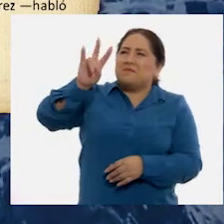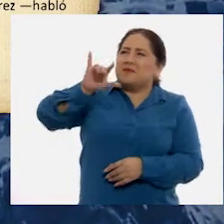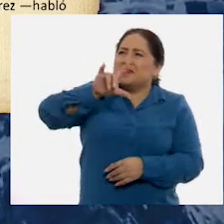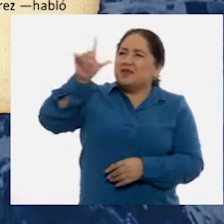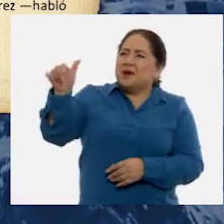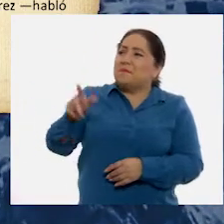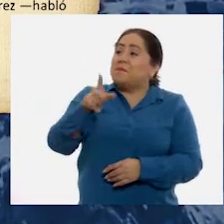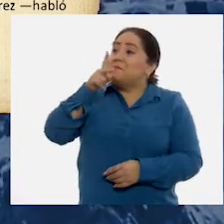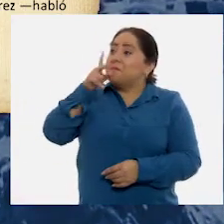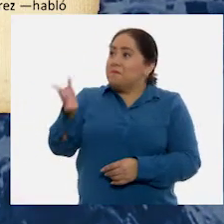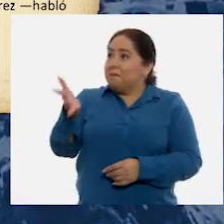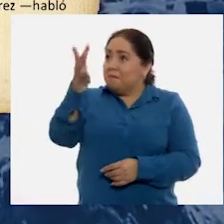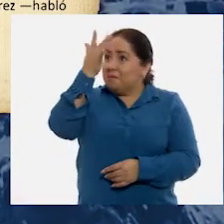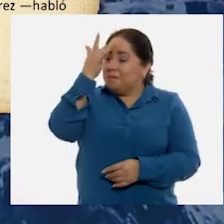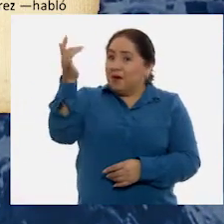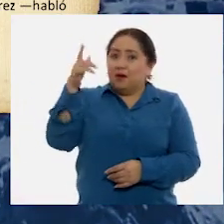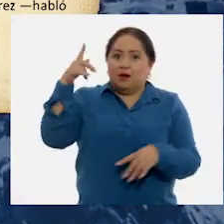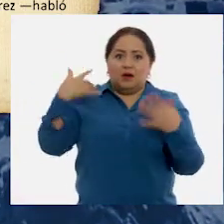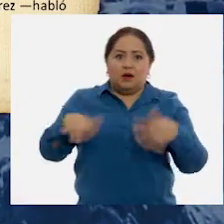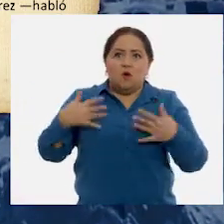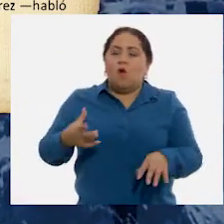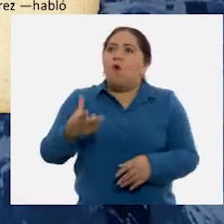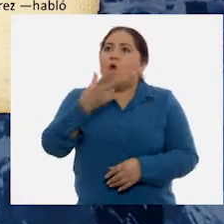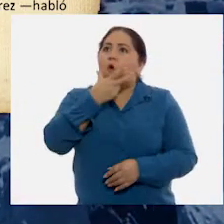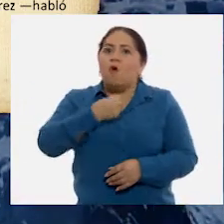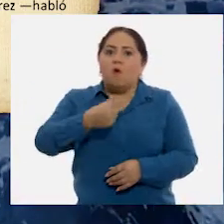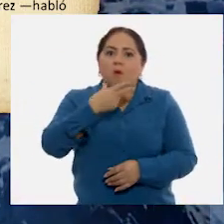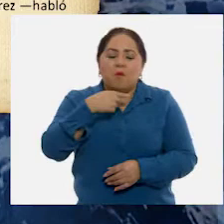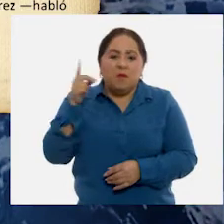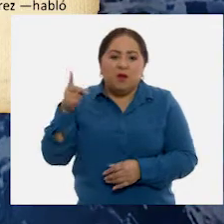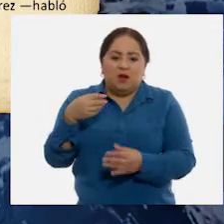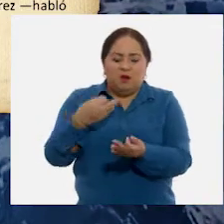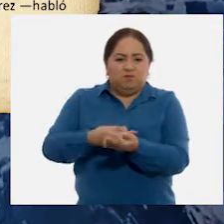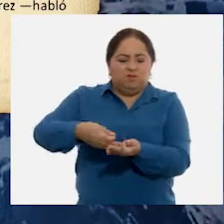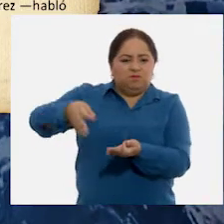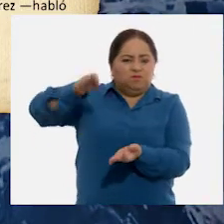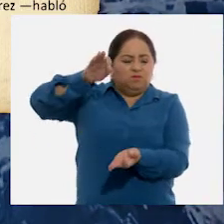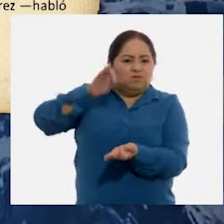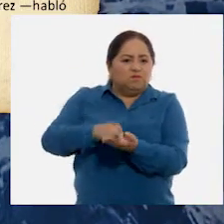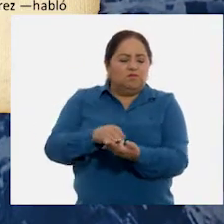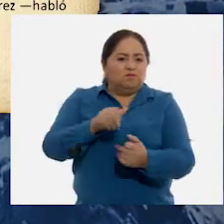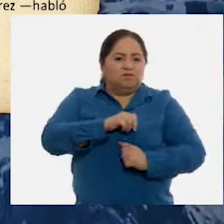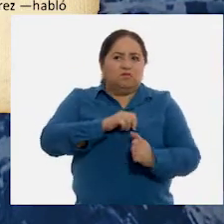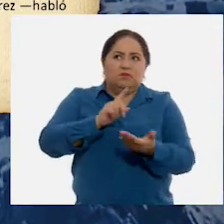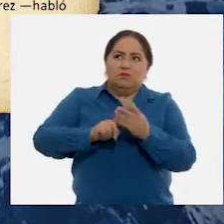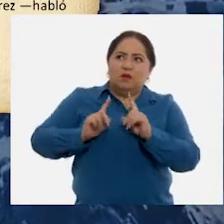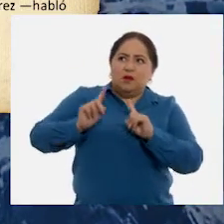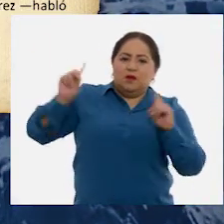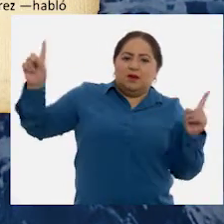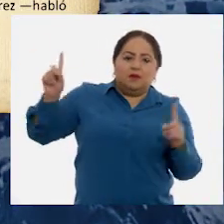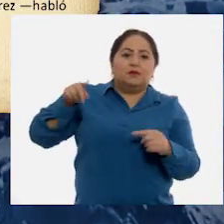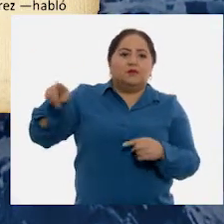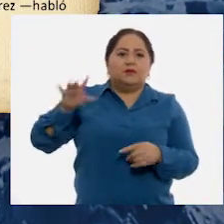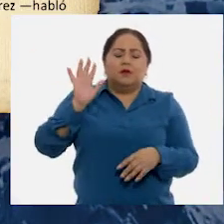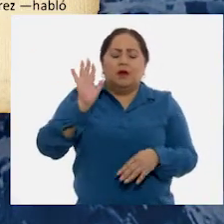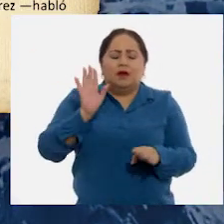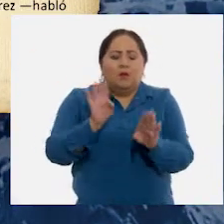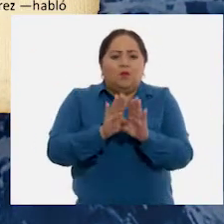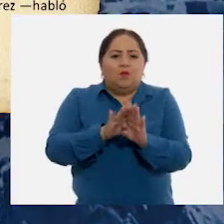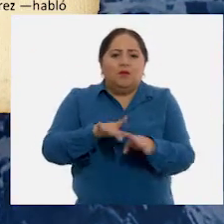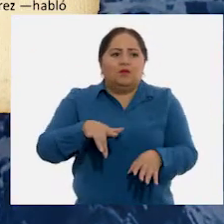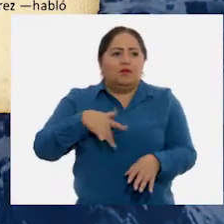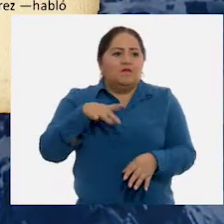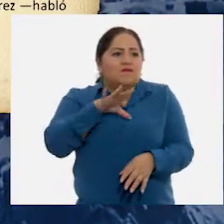palabra mágica, el gran nombre que se esboza, el guerrero invicto que ejerce a distancia ya su gran fascinación de